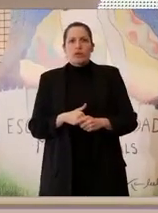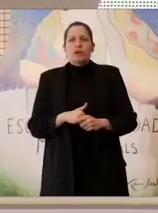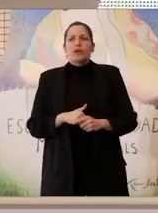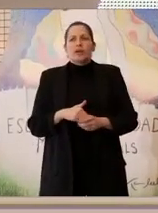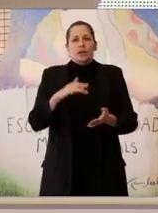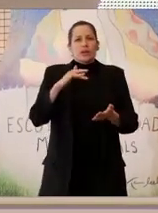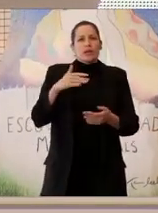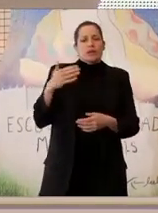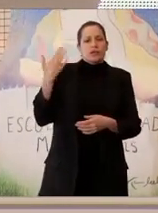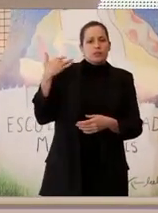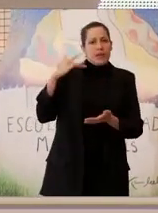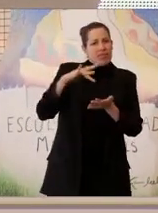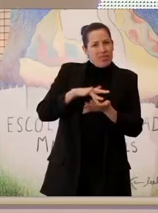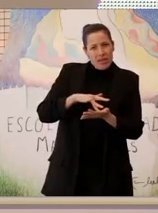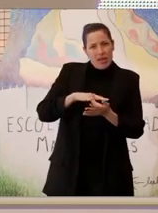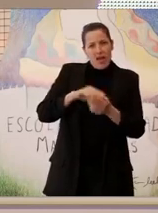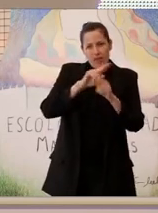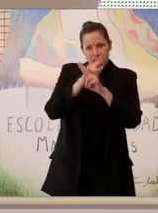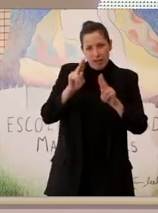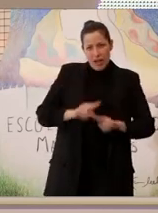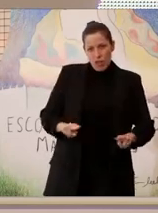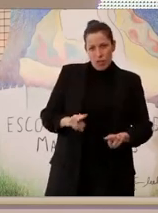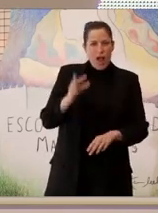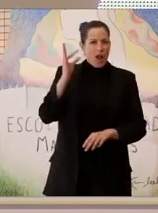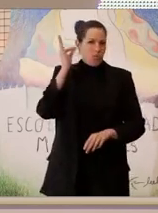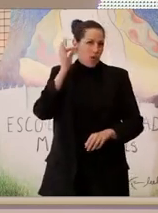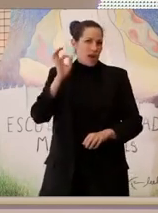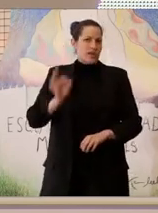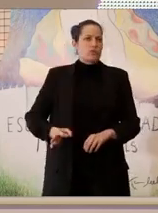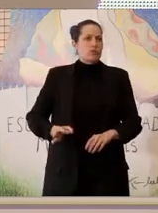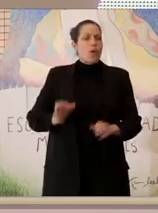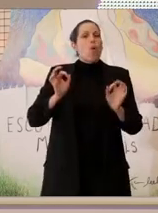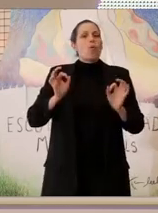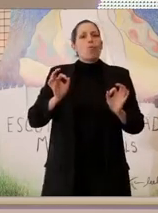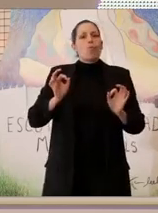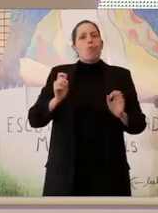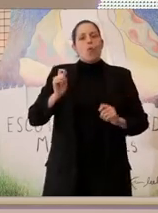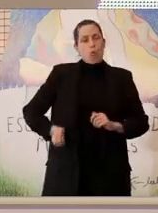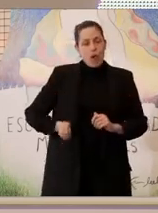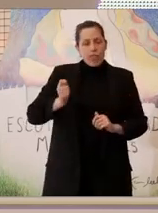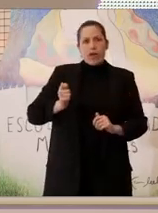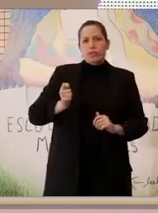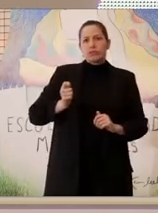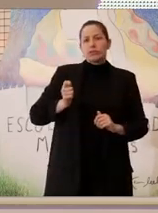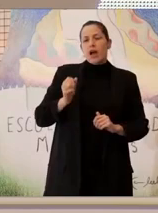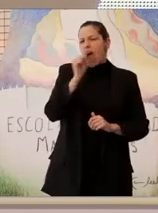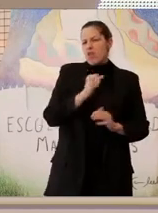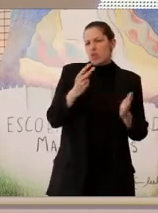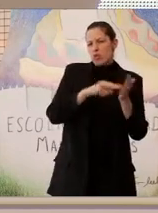Internacional de las Mujeres Juezas, se declaró por Naciones Unidas en el año 2021, y bueno, todavía me sigue